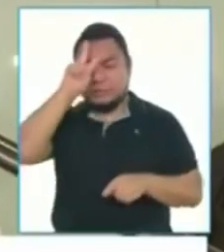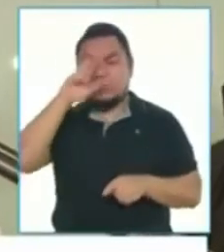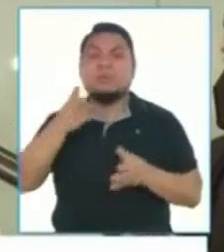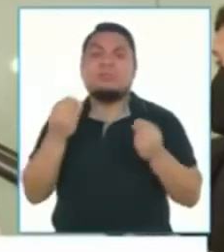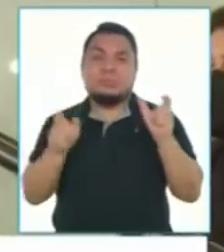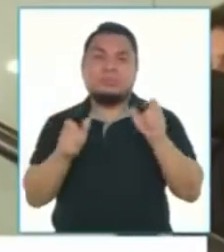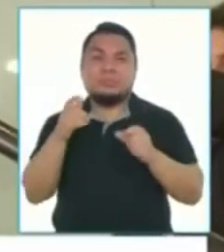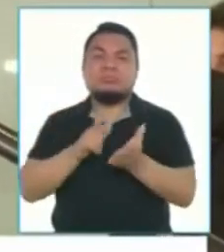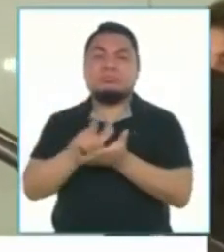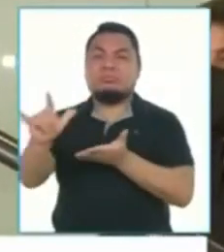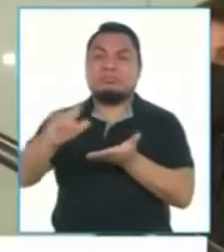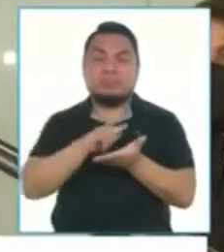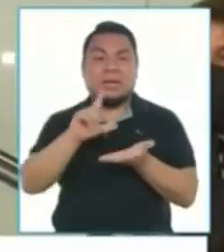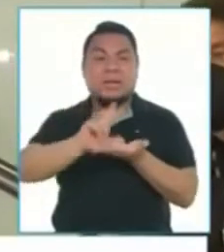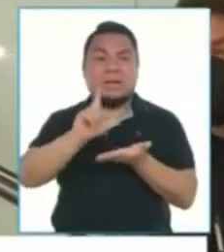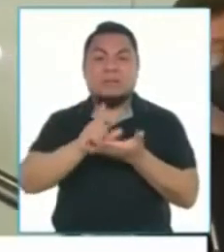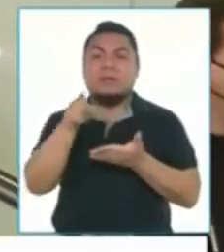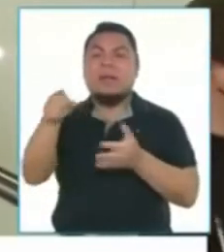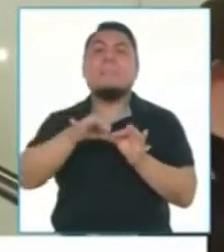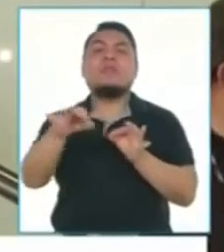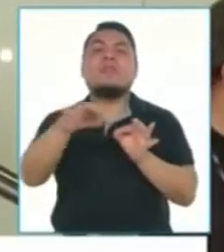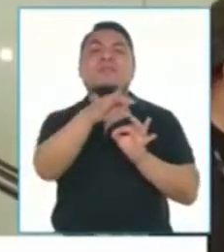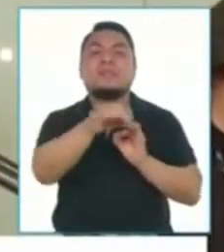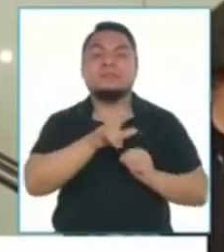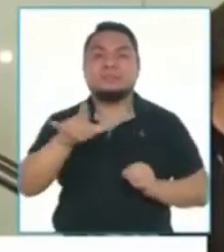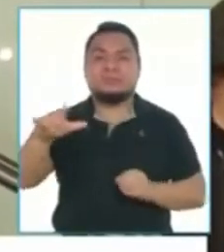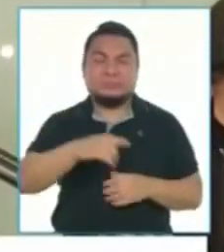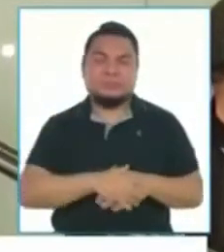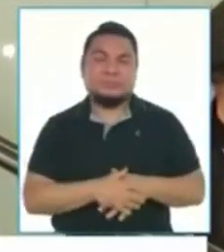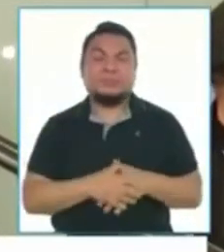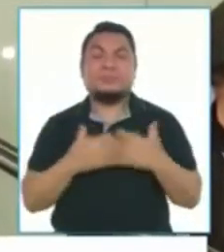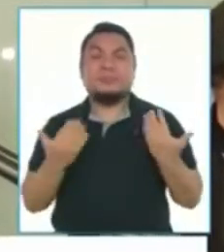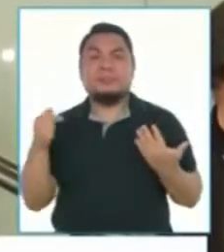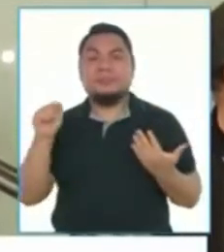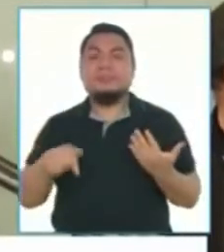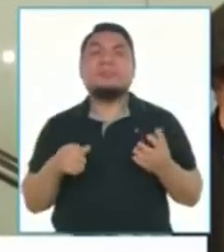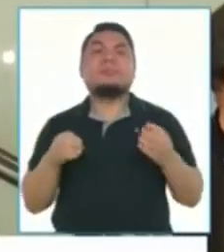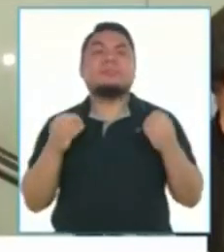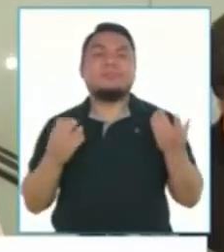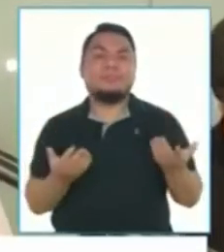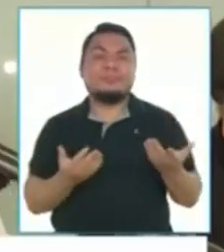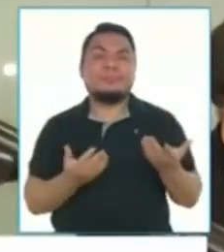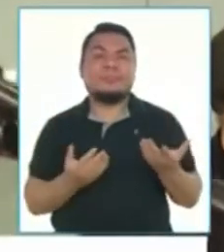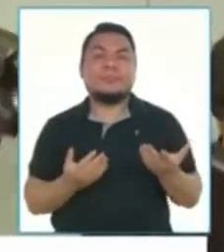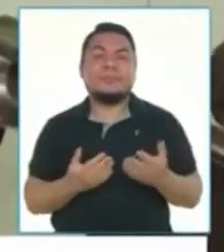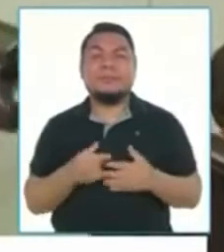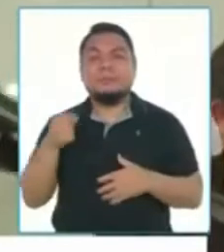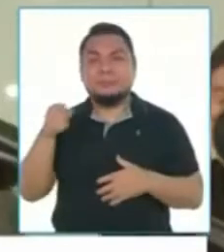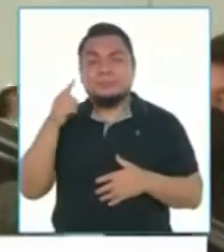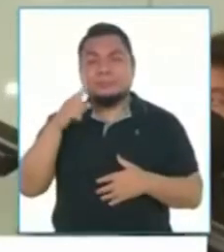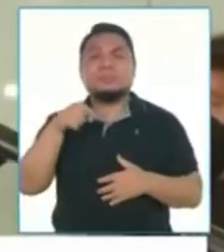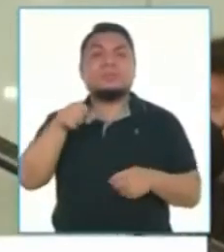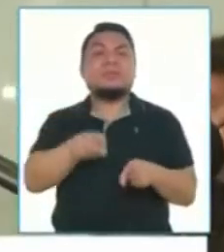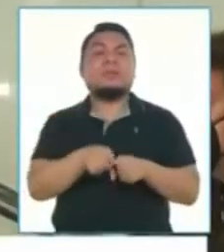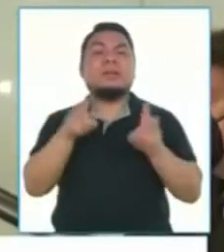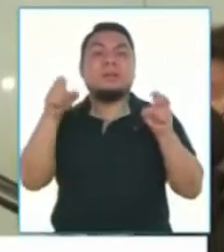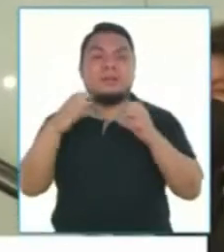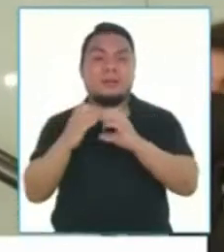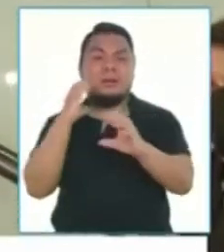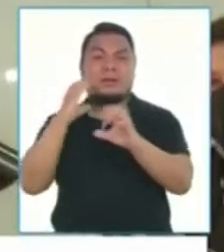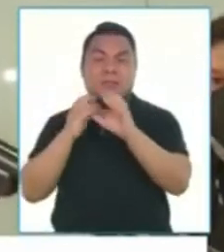las personas que salen de Lima a provincias que de provincias a Lima. Entonces esto se da al inversa en el tema